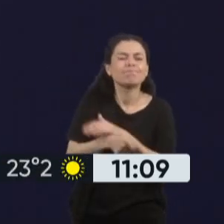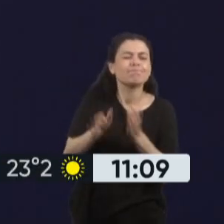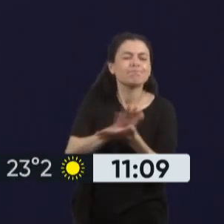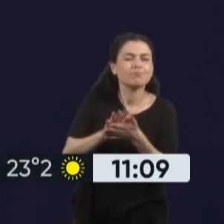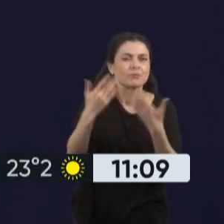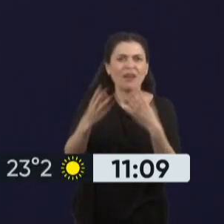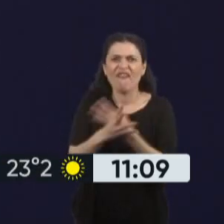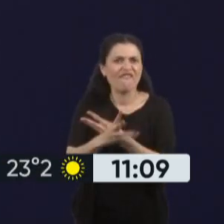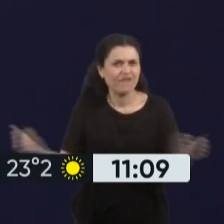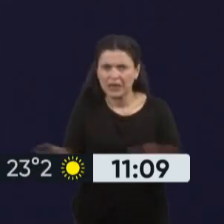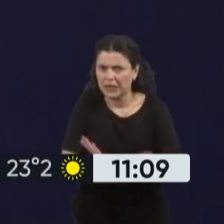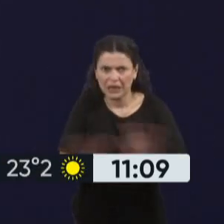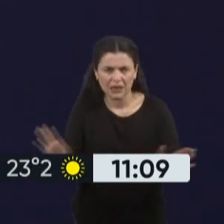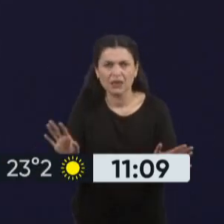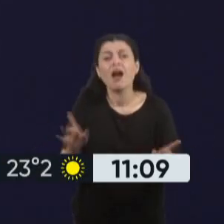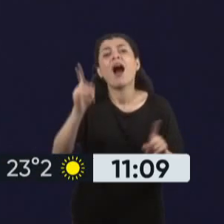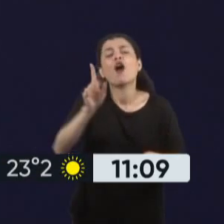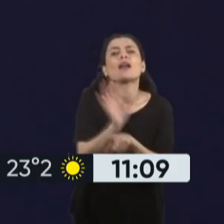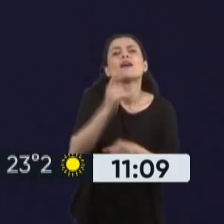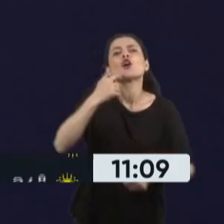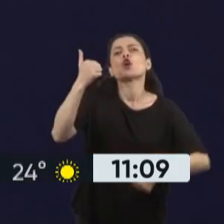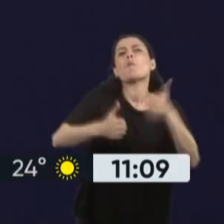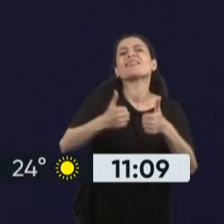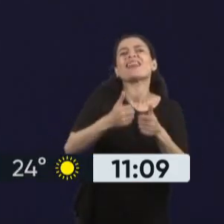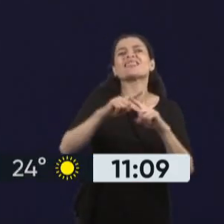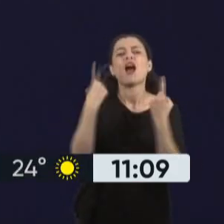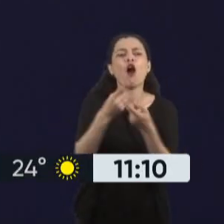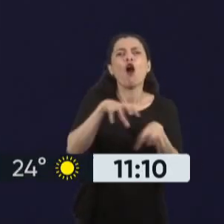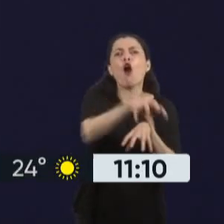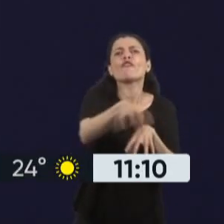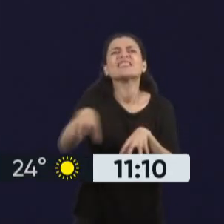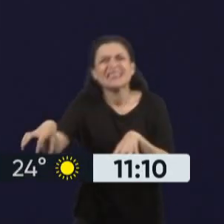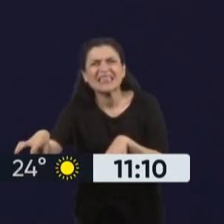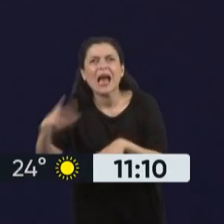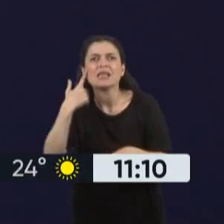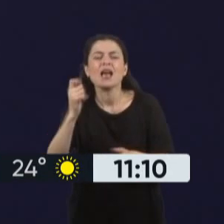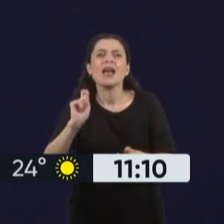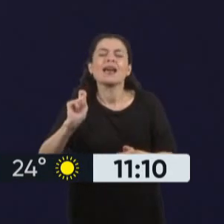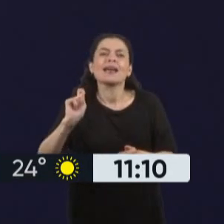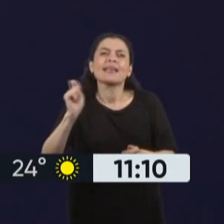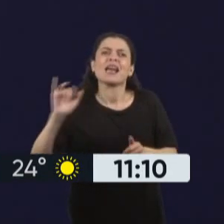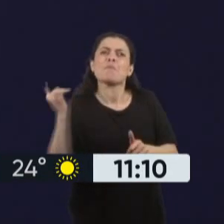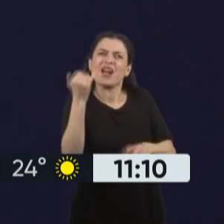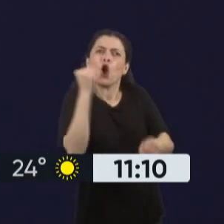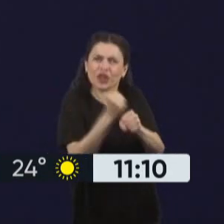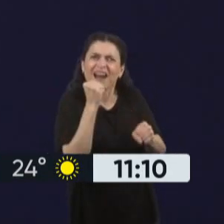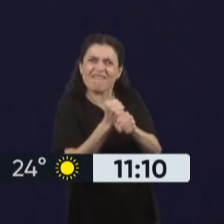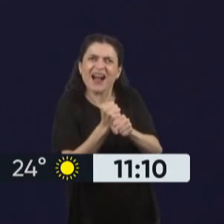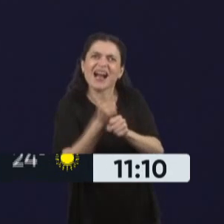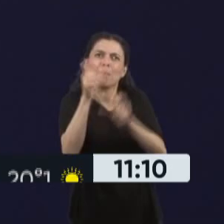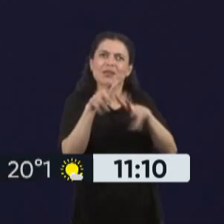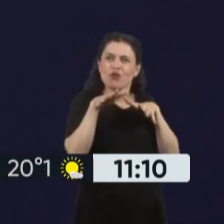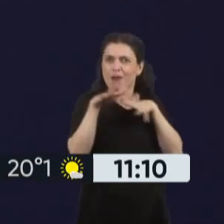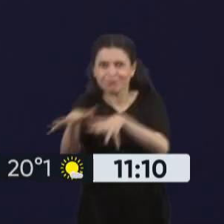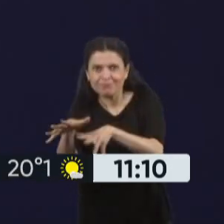y ahora tendrán que competir entre los registros para ver cómo atraen más clientes. Por supuesto, todo esto tendiente a que los